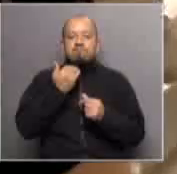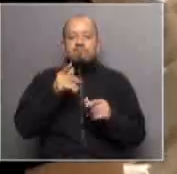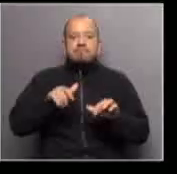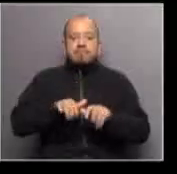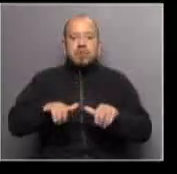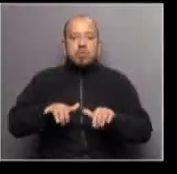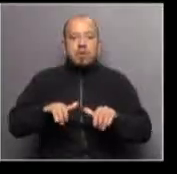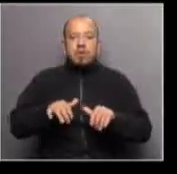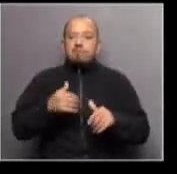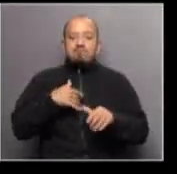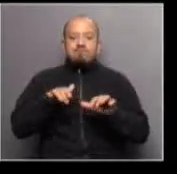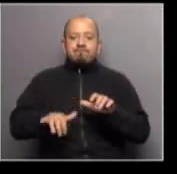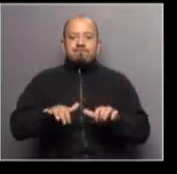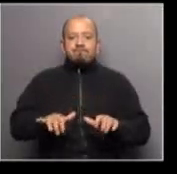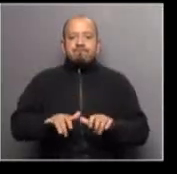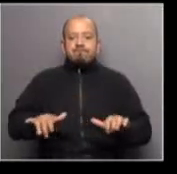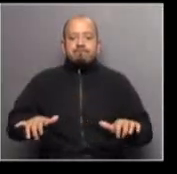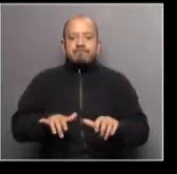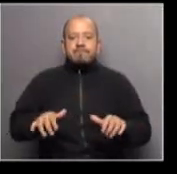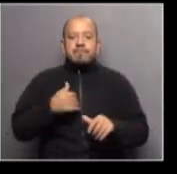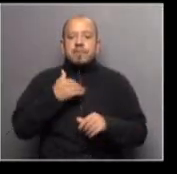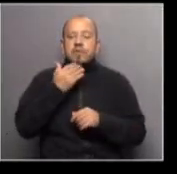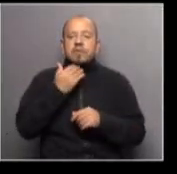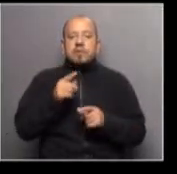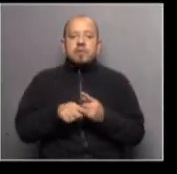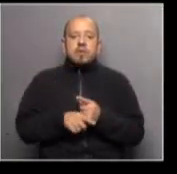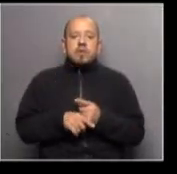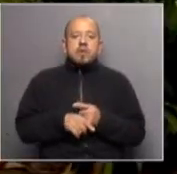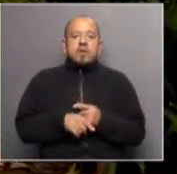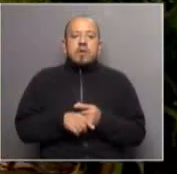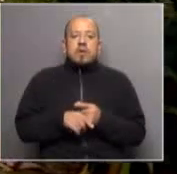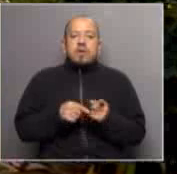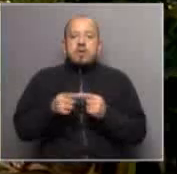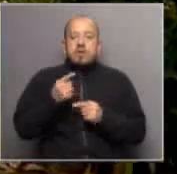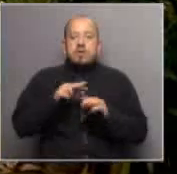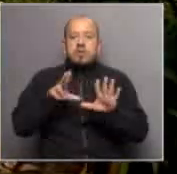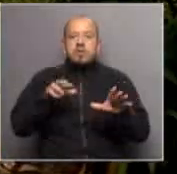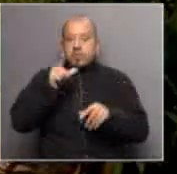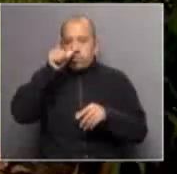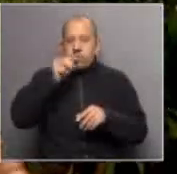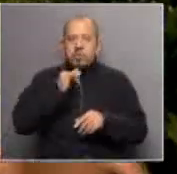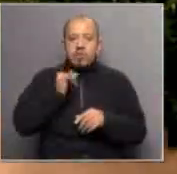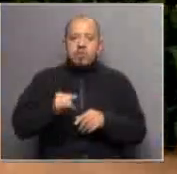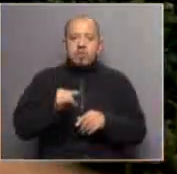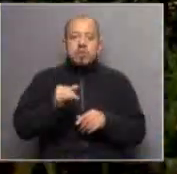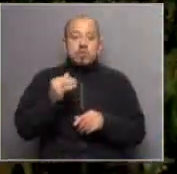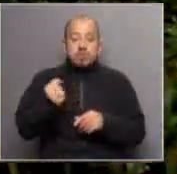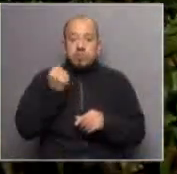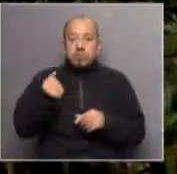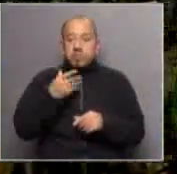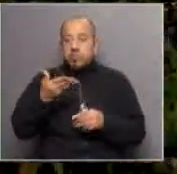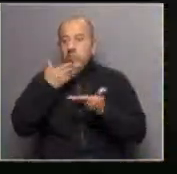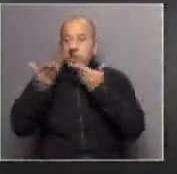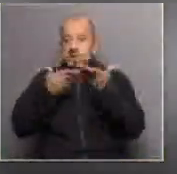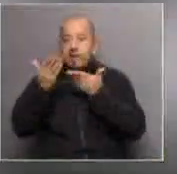eso, porque en la otra conferencia sobre el Cantejondo, al parecer, que dio el 18 de julio, sí tocó el piano, y era fabuloso cómo cantaba y cómo